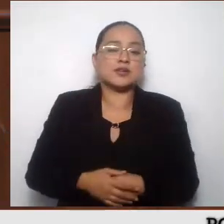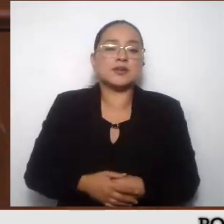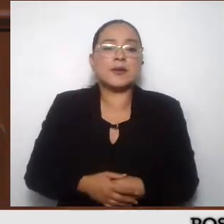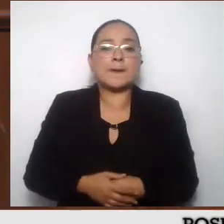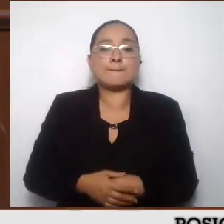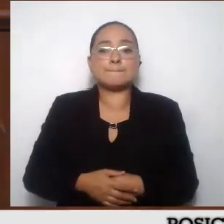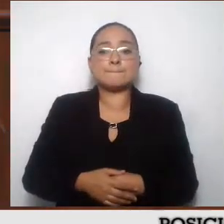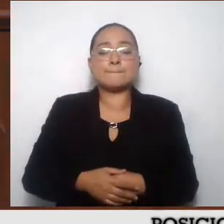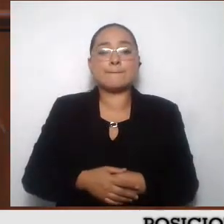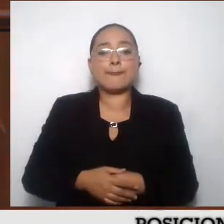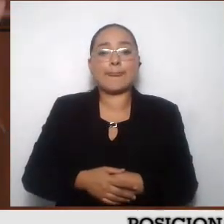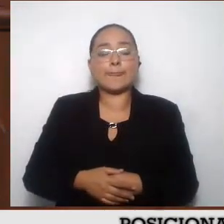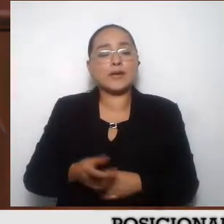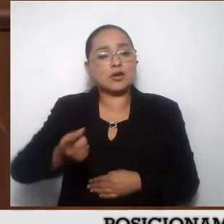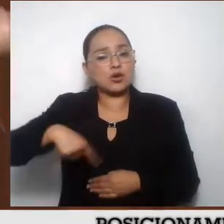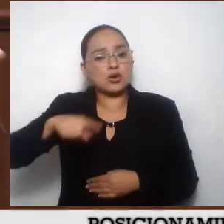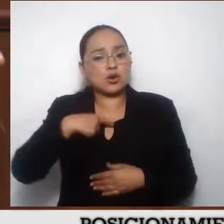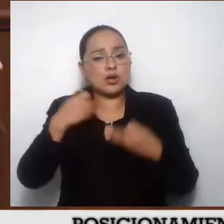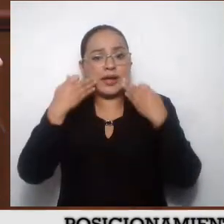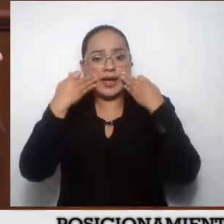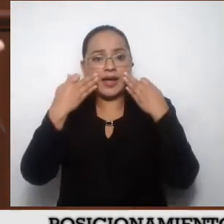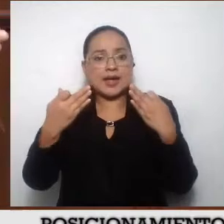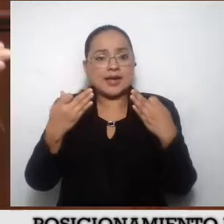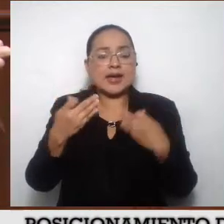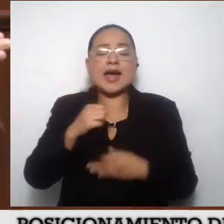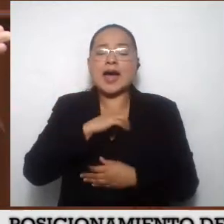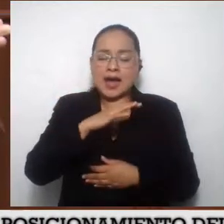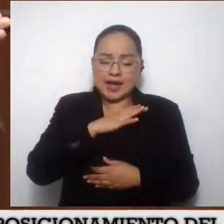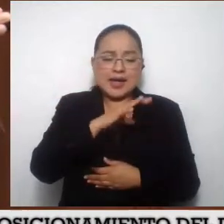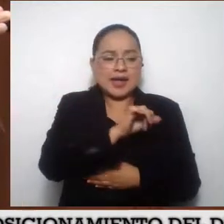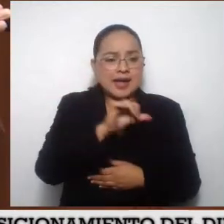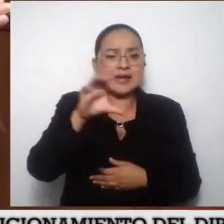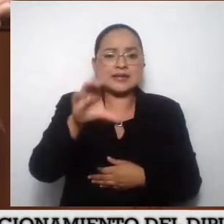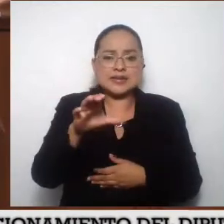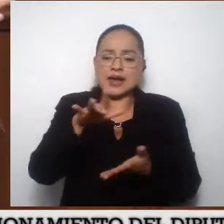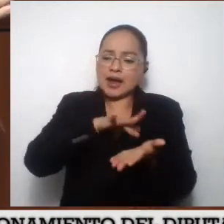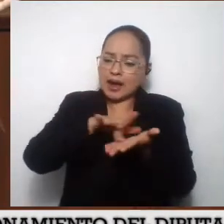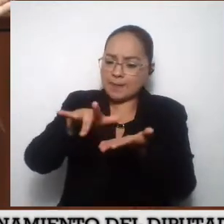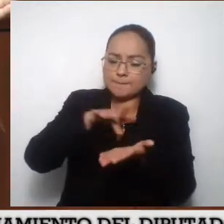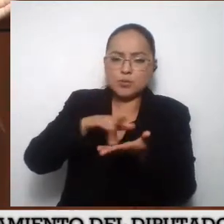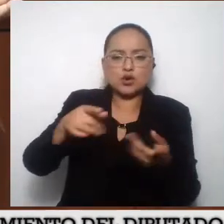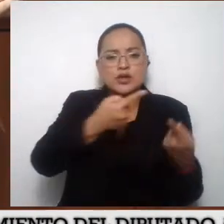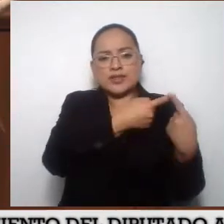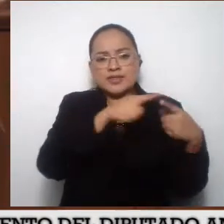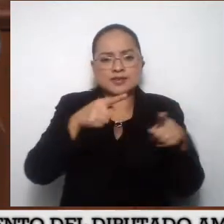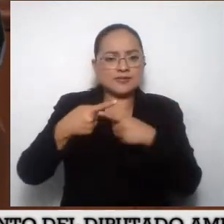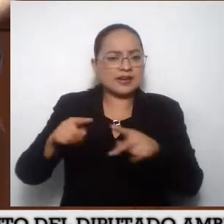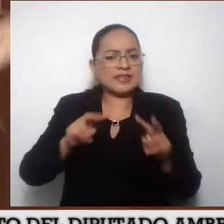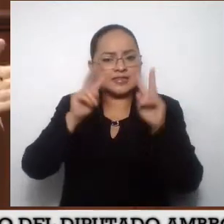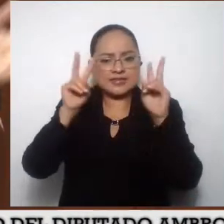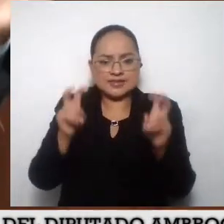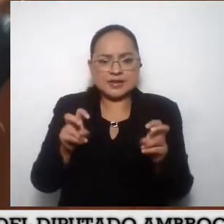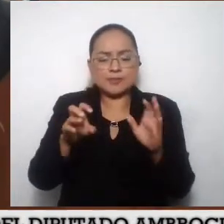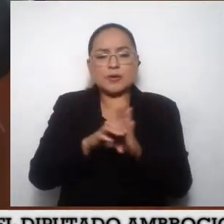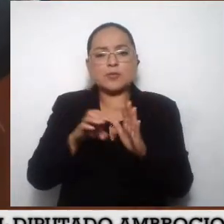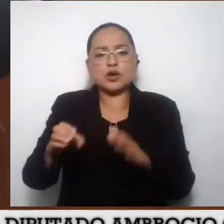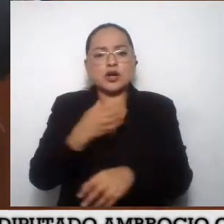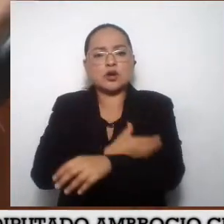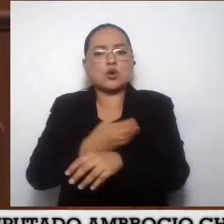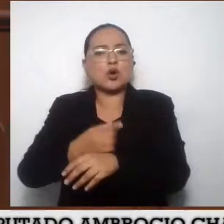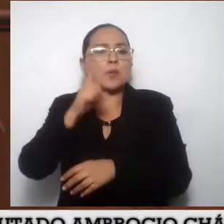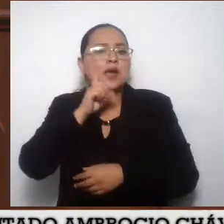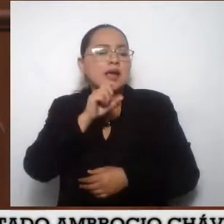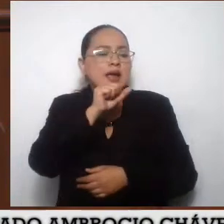Ahí vemos que fueron asociaciones civiles las que han empujado, en este caso con la compañera Alma Rosa,